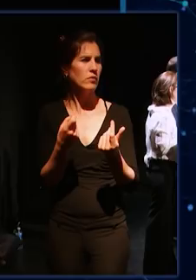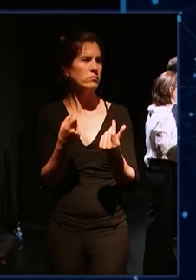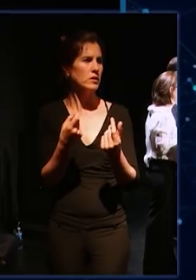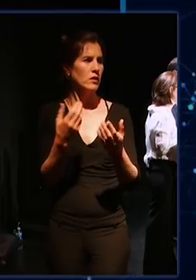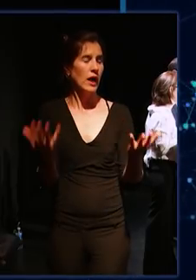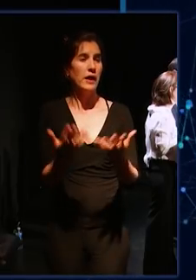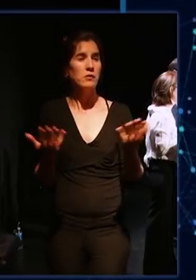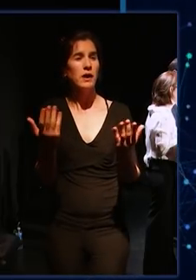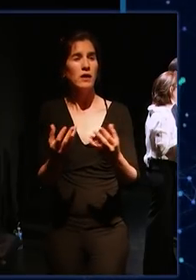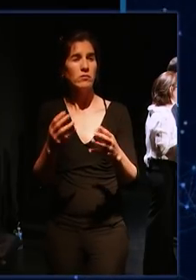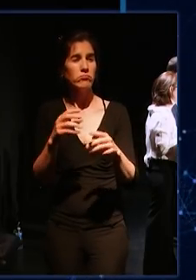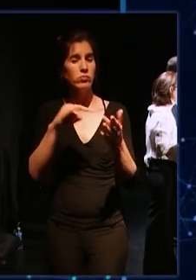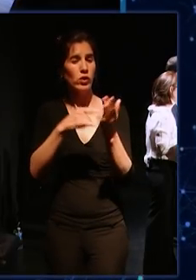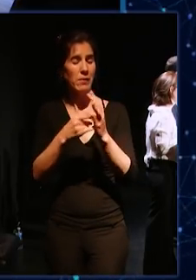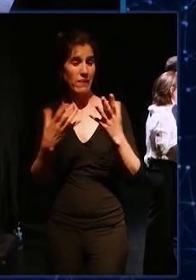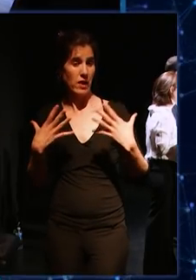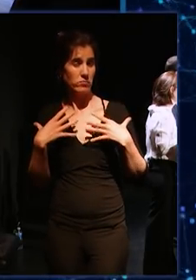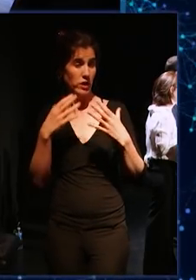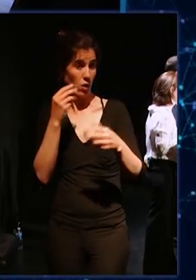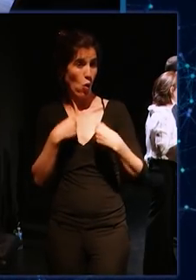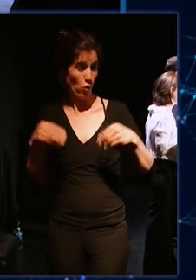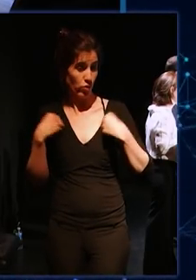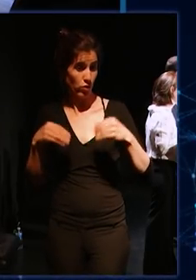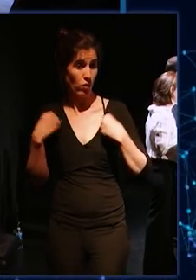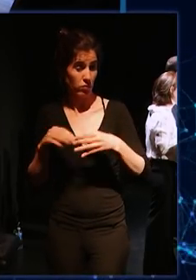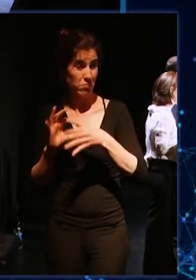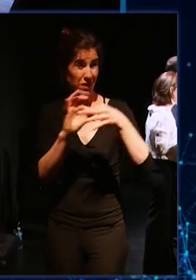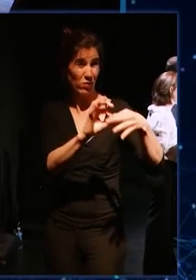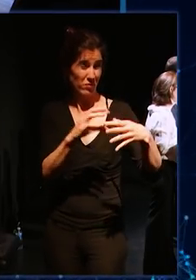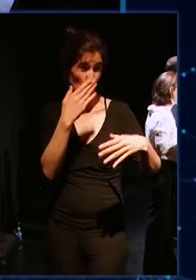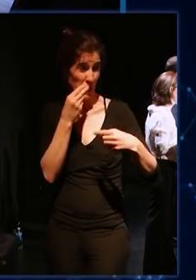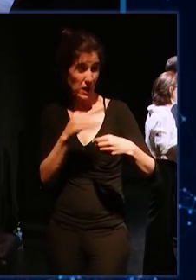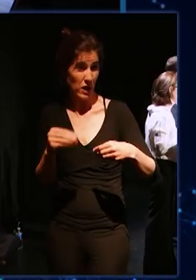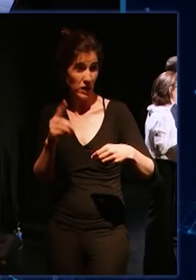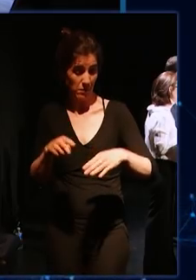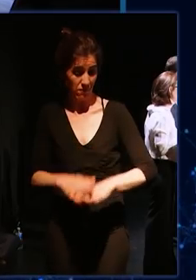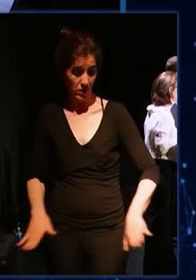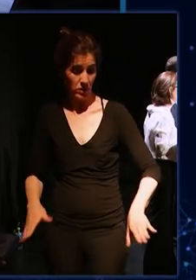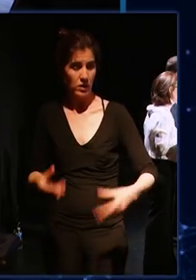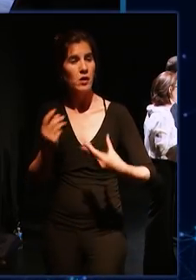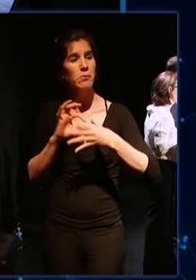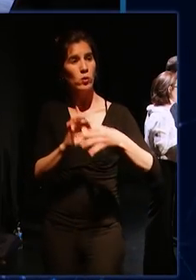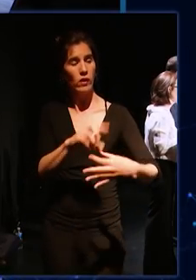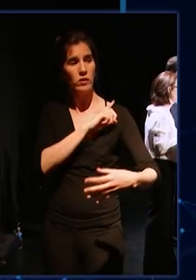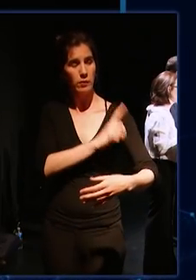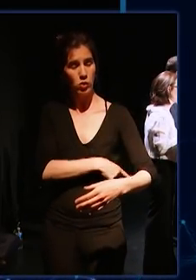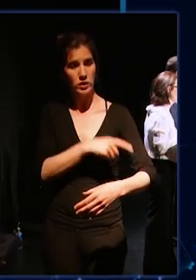escolar vinculado al deporte y en concreto hay que promover, lo he dicho antes y está